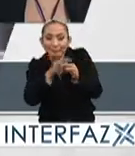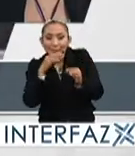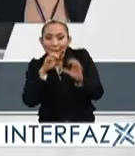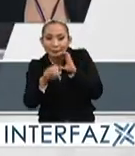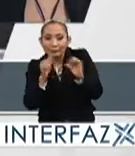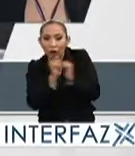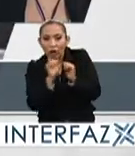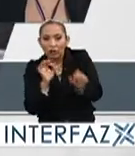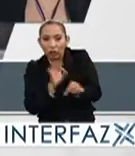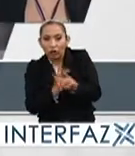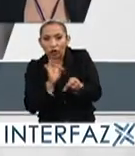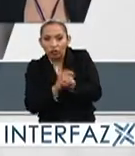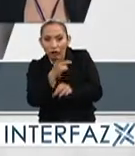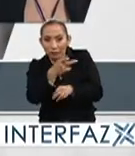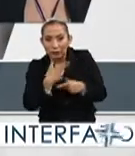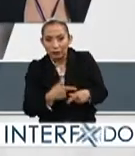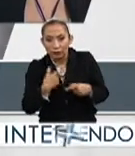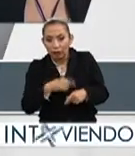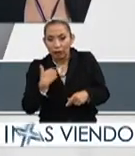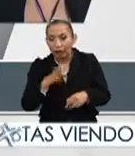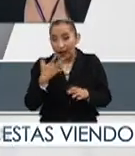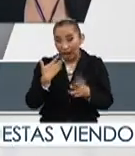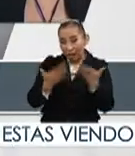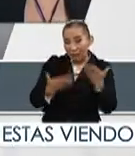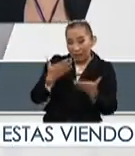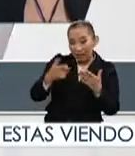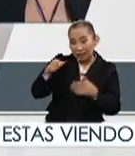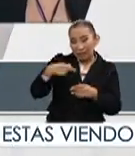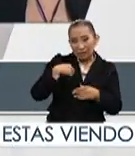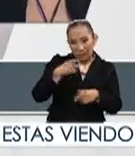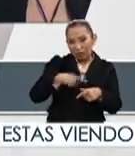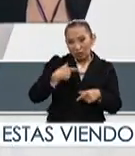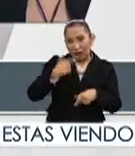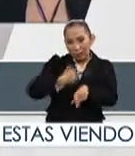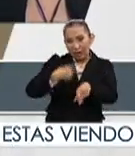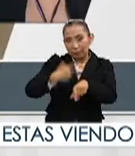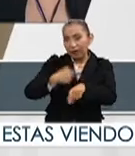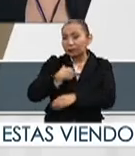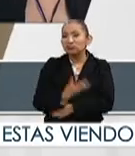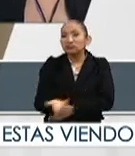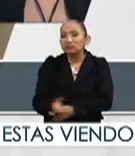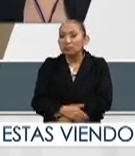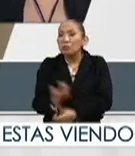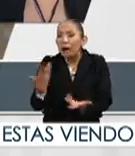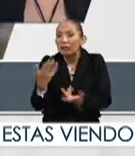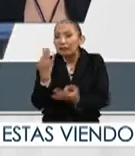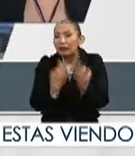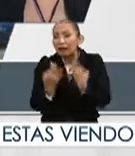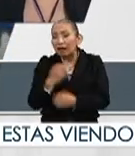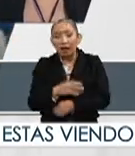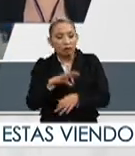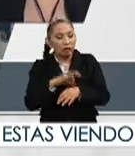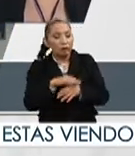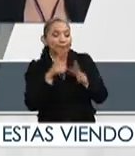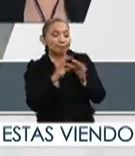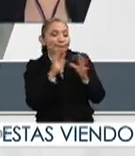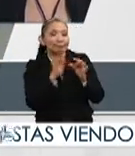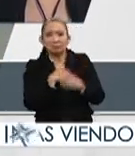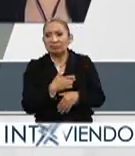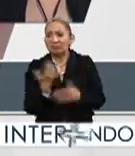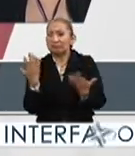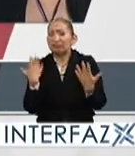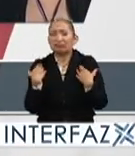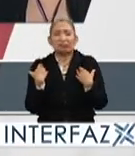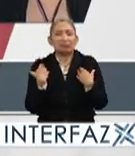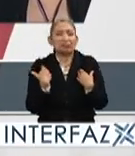de comunicación entre un paciente que desconoce muchas veces los procedimientos, los medicamentos, etcétera, y por tanto no está preparado para